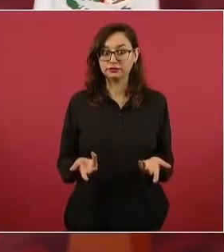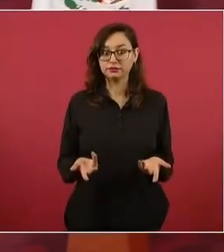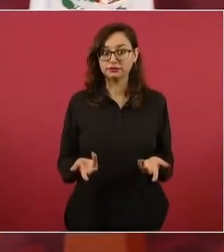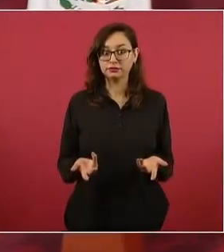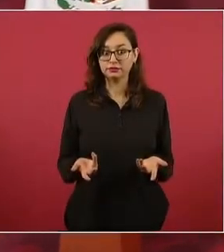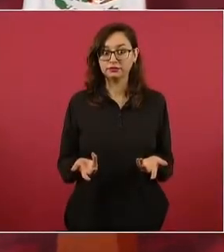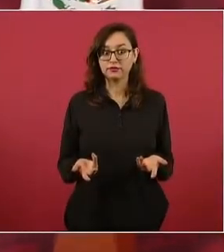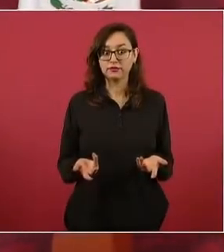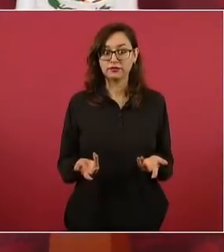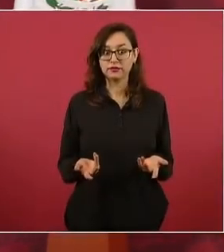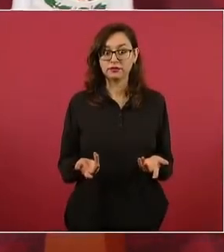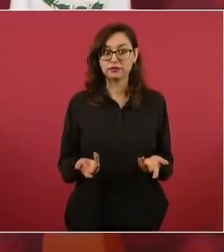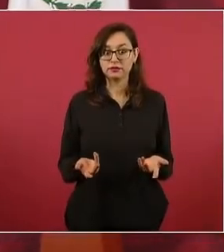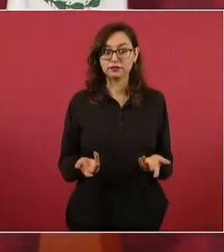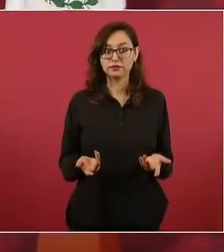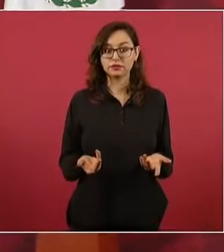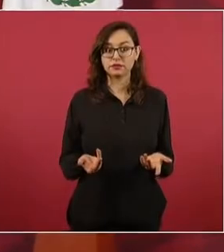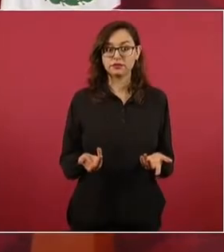de